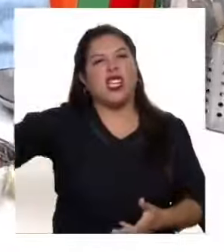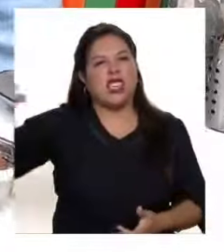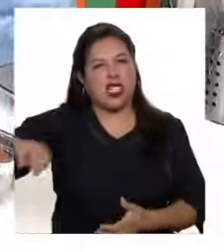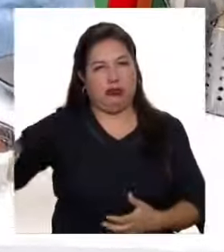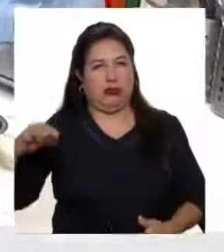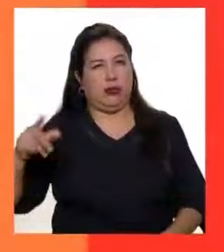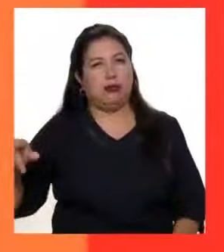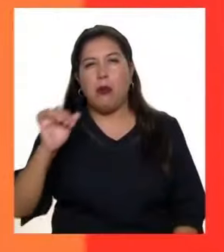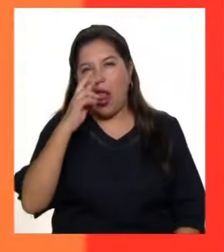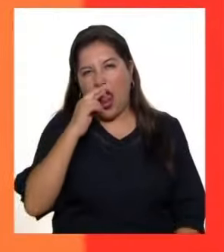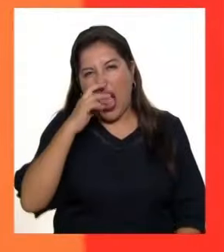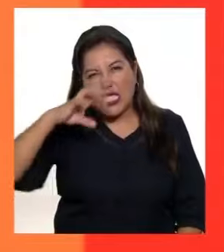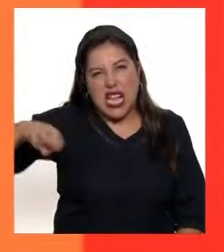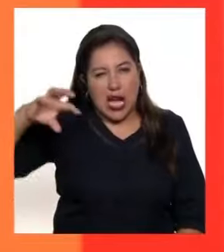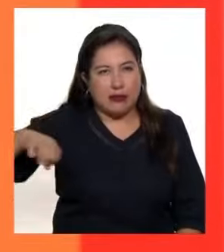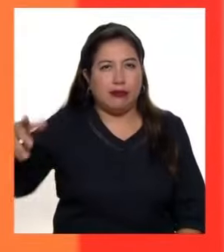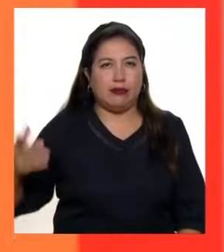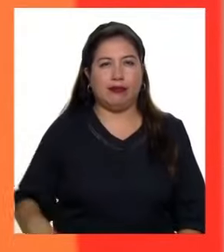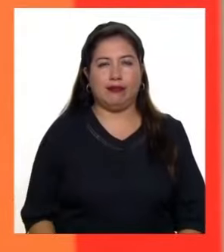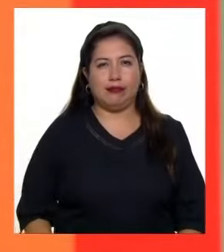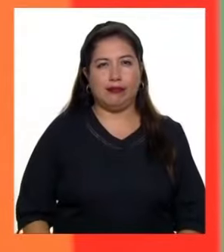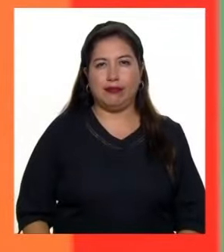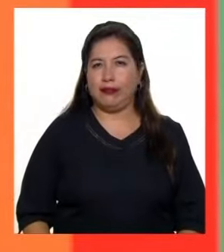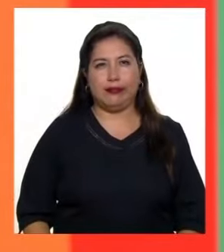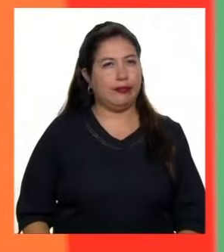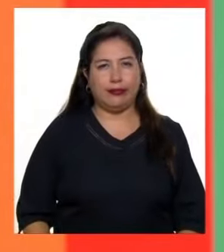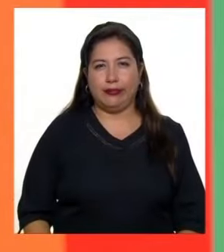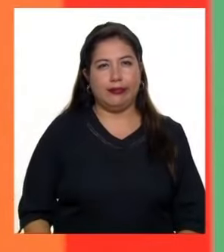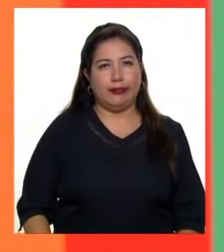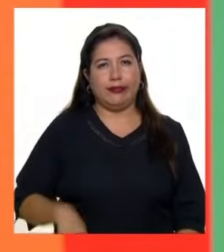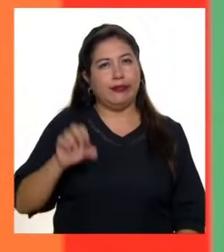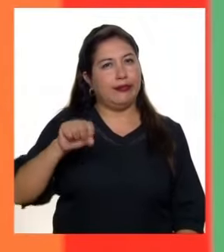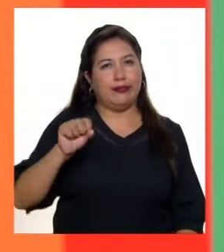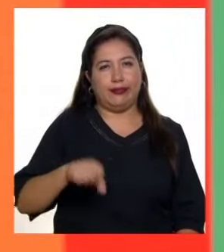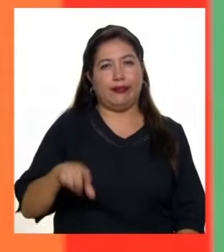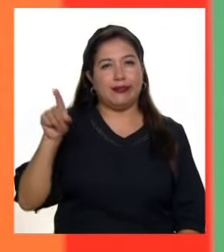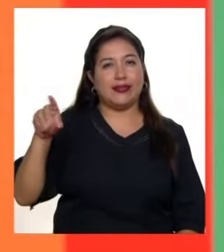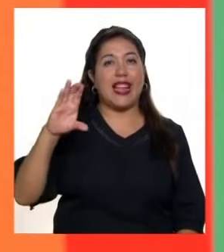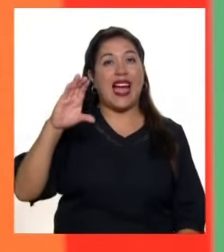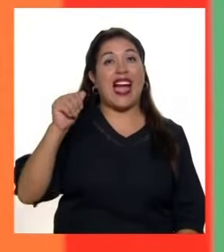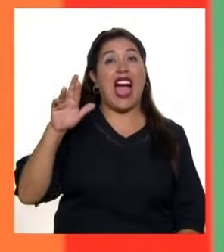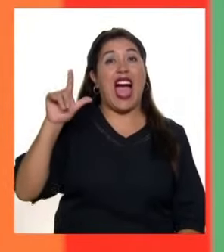Sí, hay un pericotito. Si acá los chicos de producción no te imaginan lo que son. Acá tenemos al Carlitos, al Saúl.